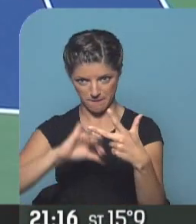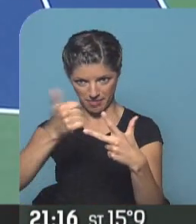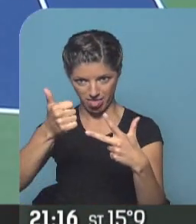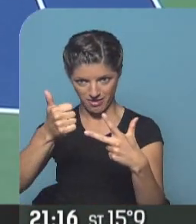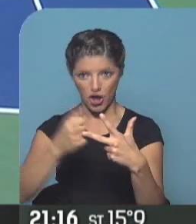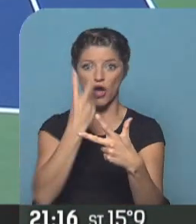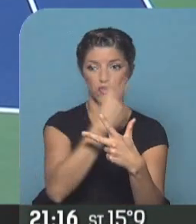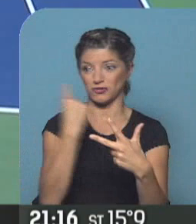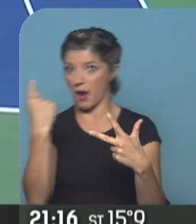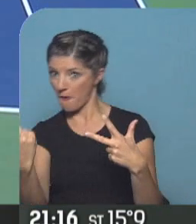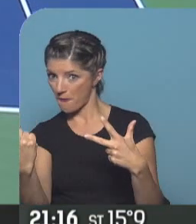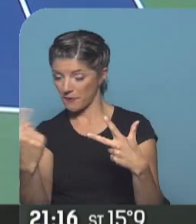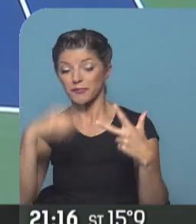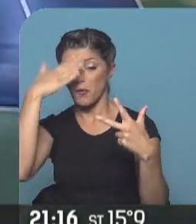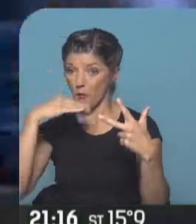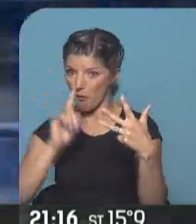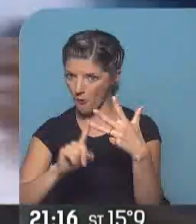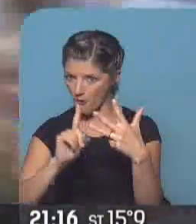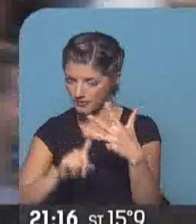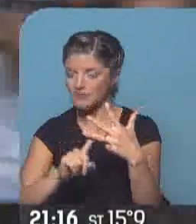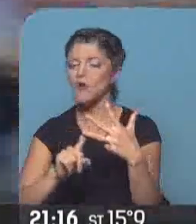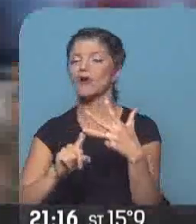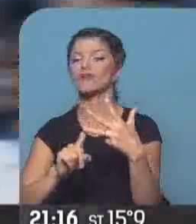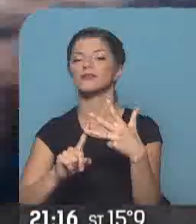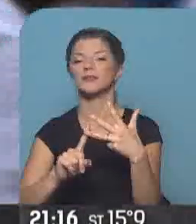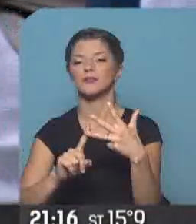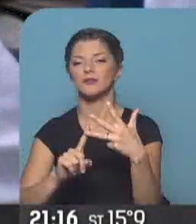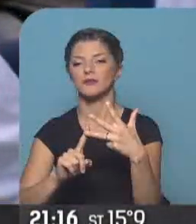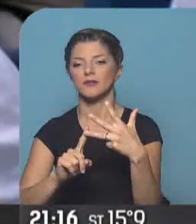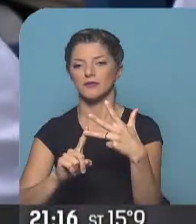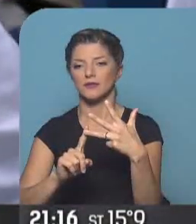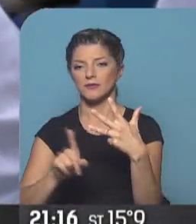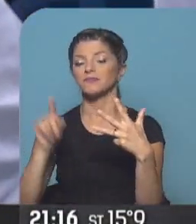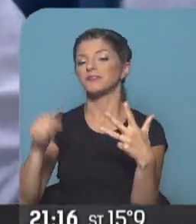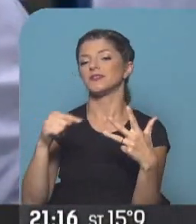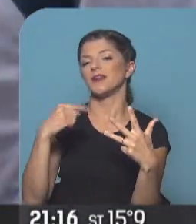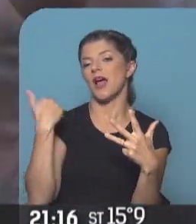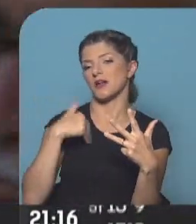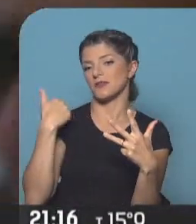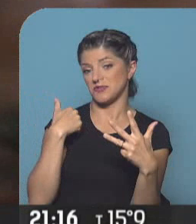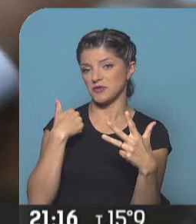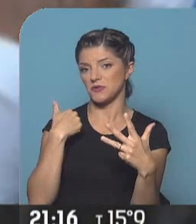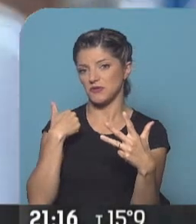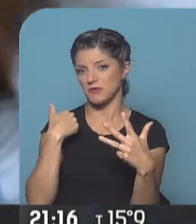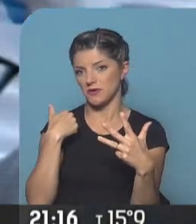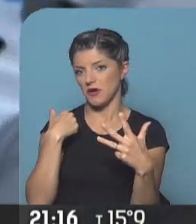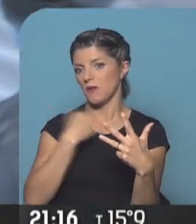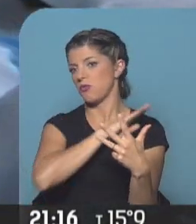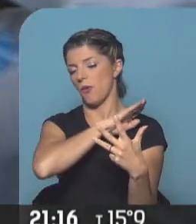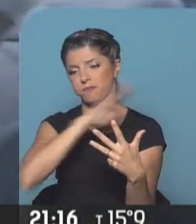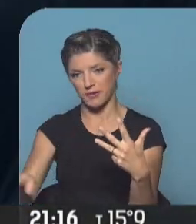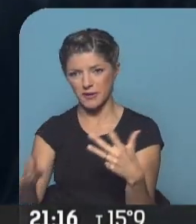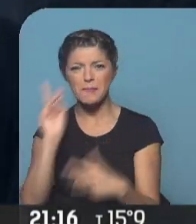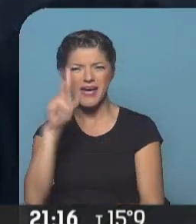arriba. Y en el cuarto, un rápido quiebre le permitió al argentino sostener la diferencia. Esas